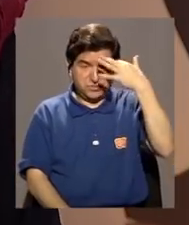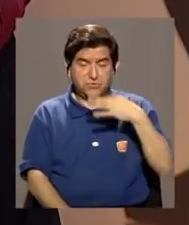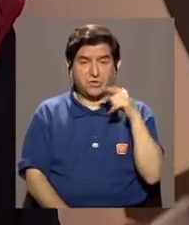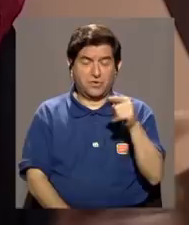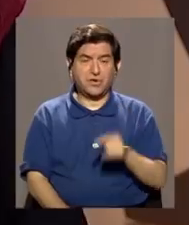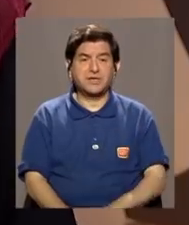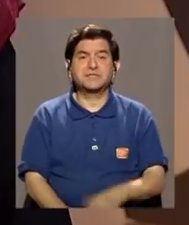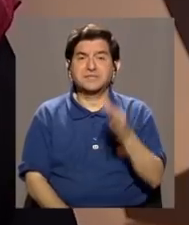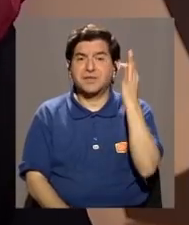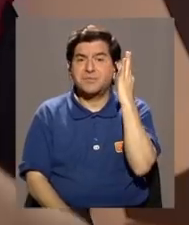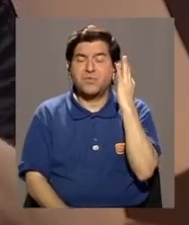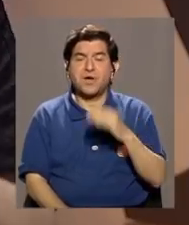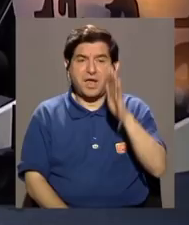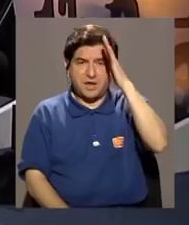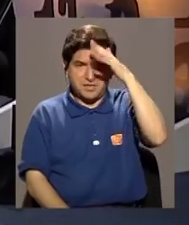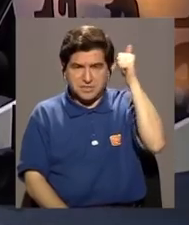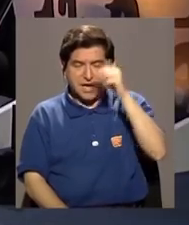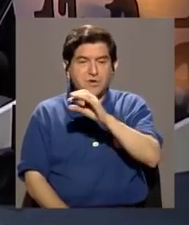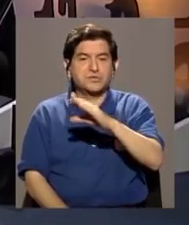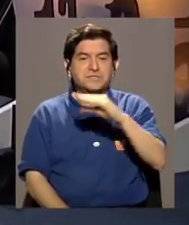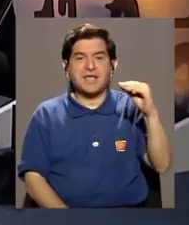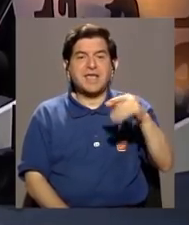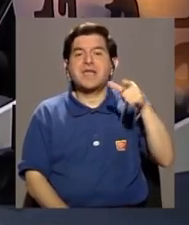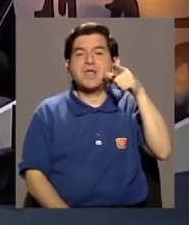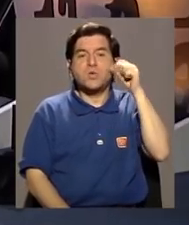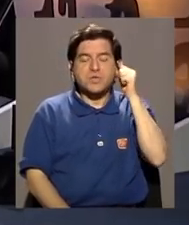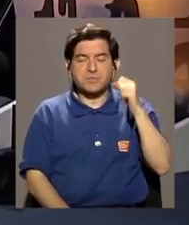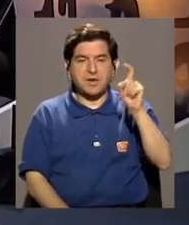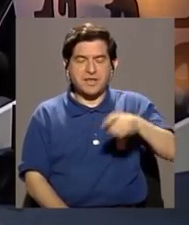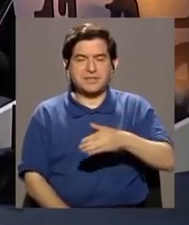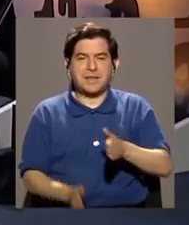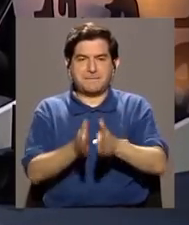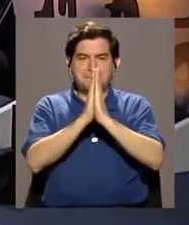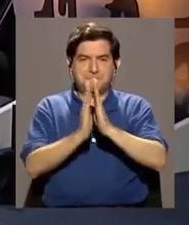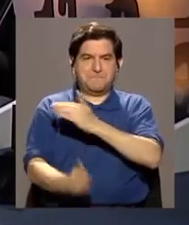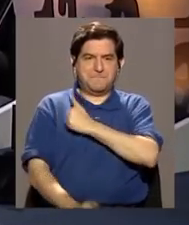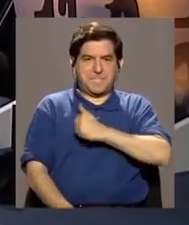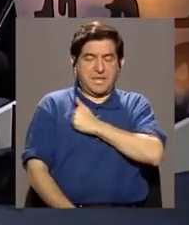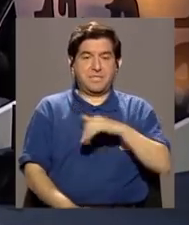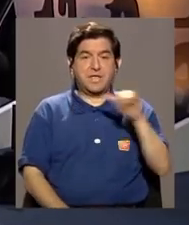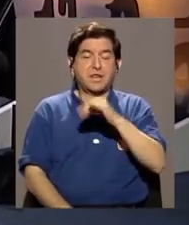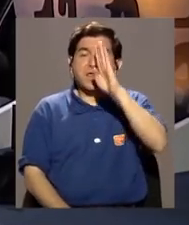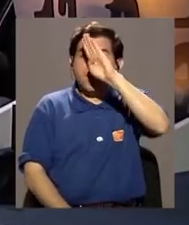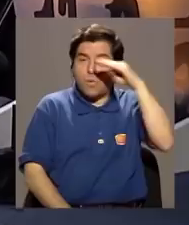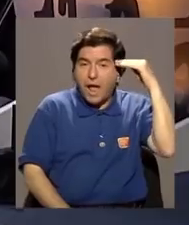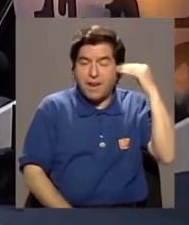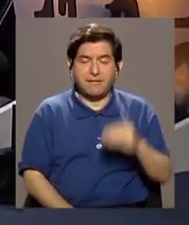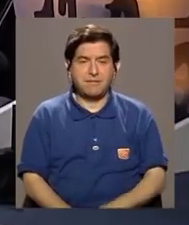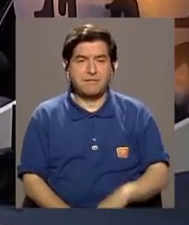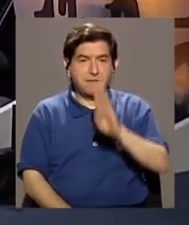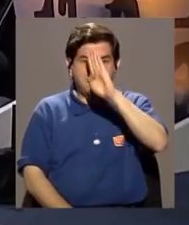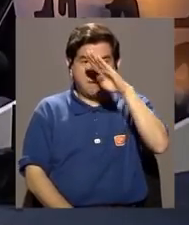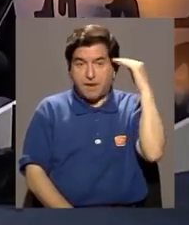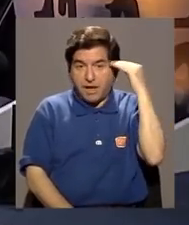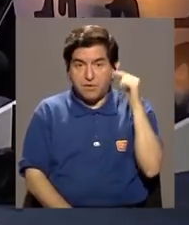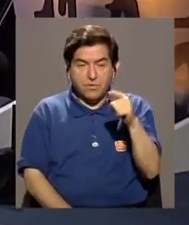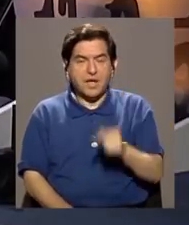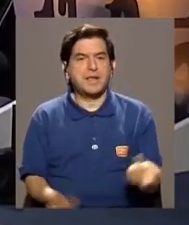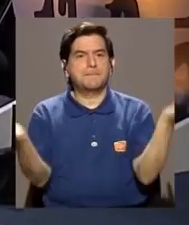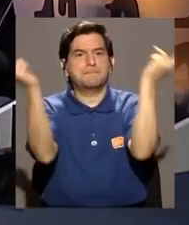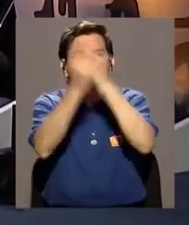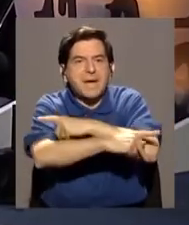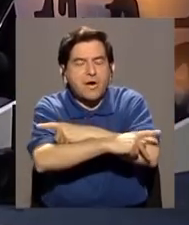esos mujeres que carlos de valencia y luis guillermo solís tendrían que disculparse pero a su vez también la wta sin transmisión porque laura chinchilla fue todavía